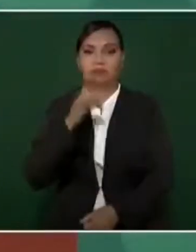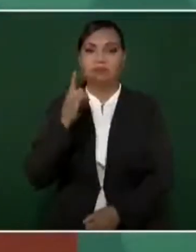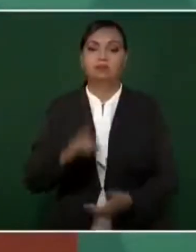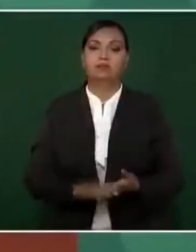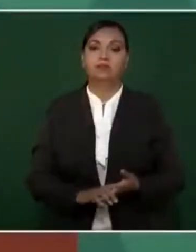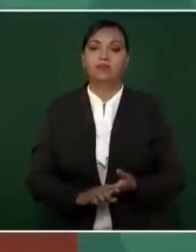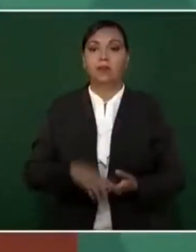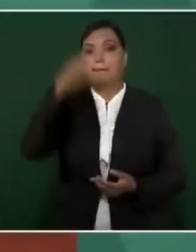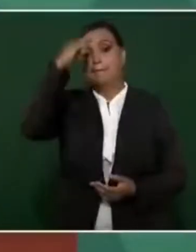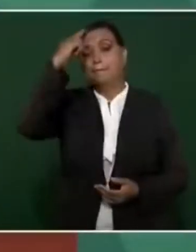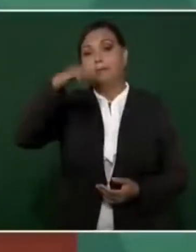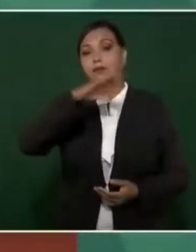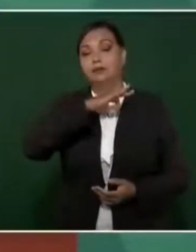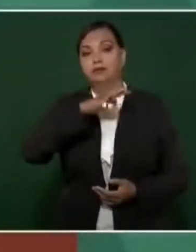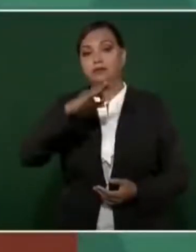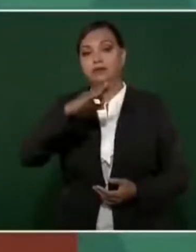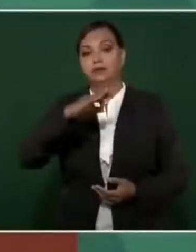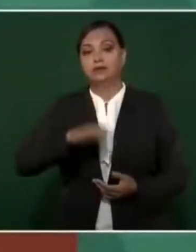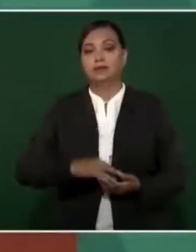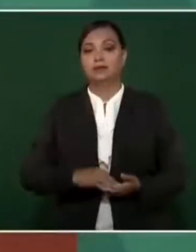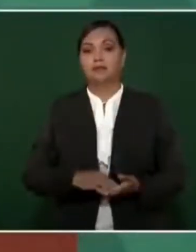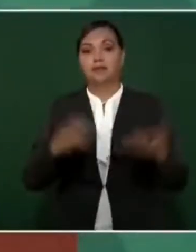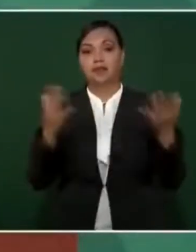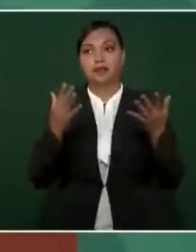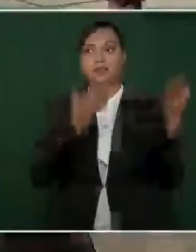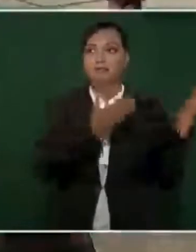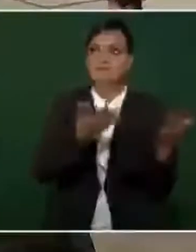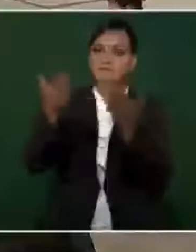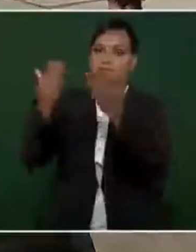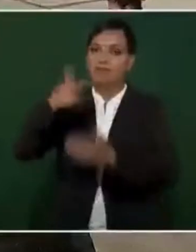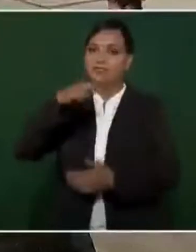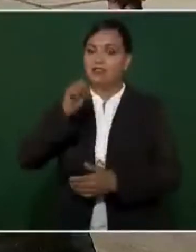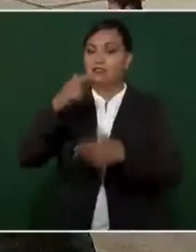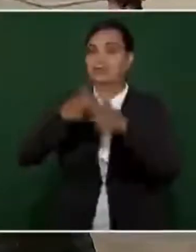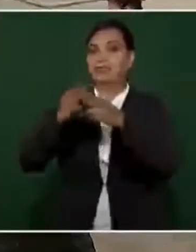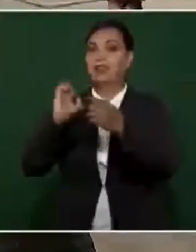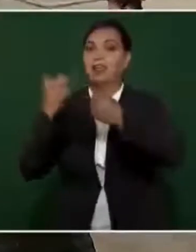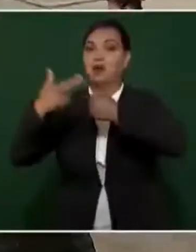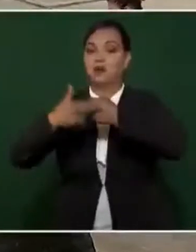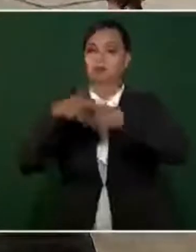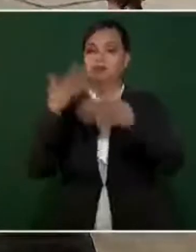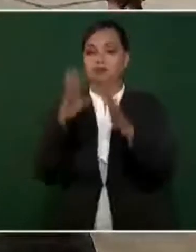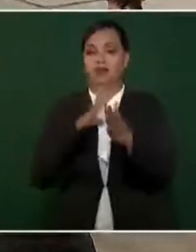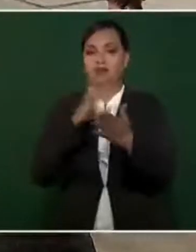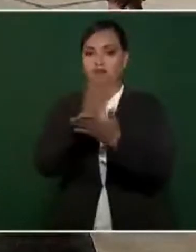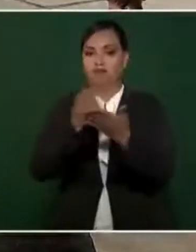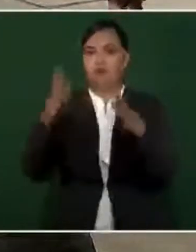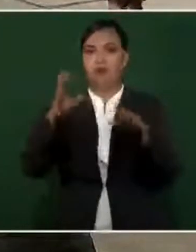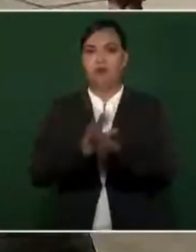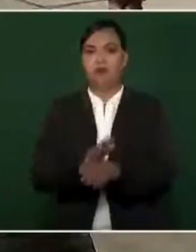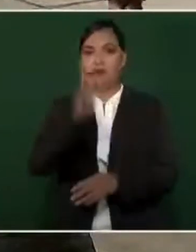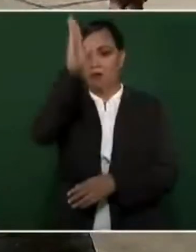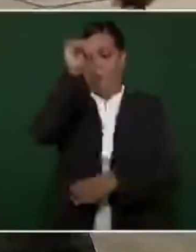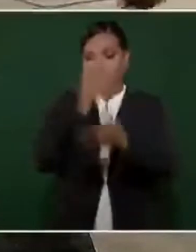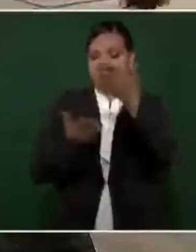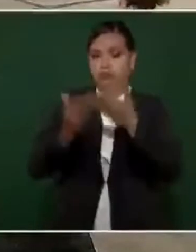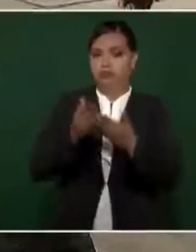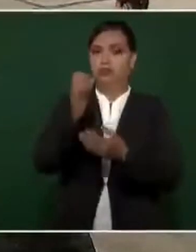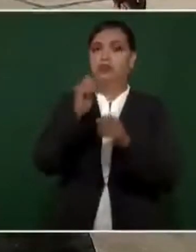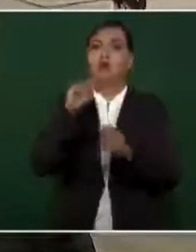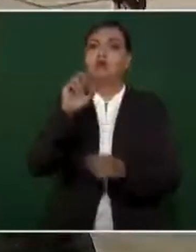para llevar gas a Europa. Ya se firmó el contrato con una empresa